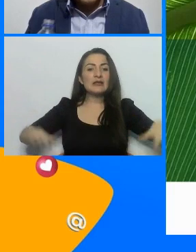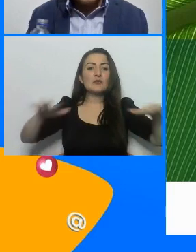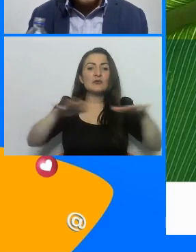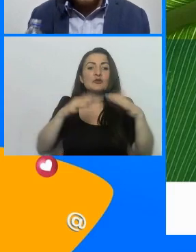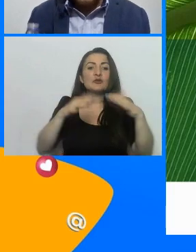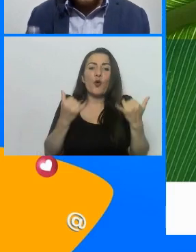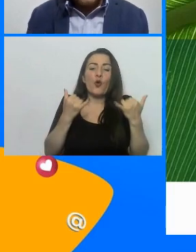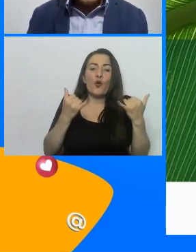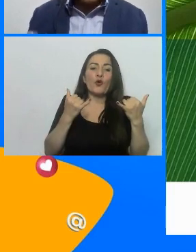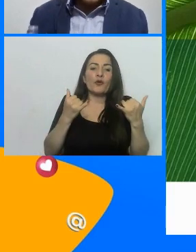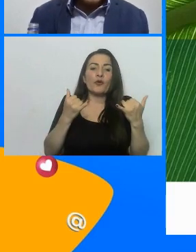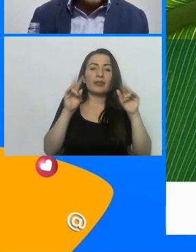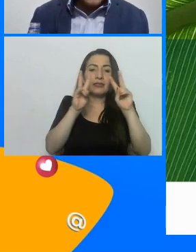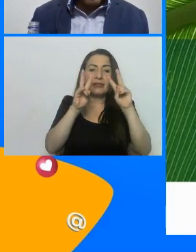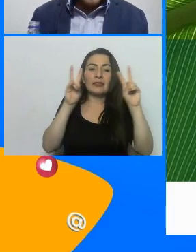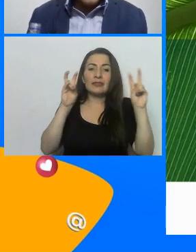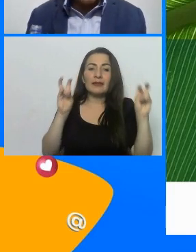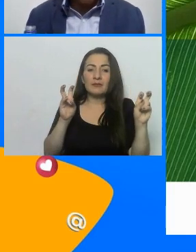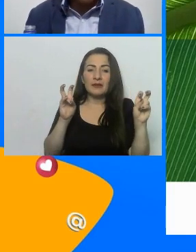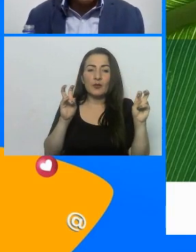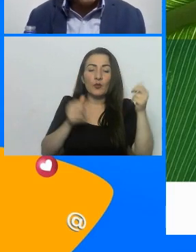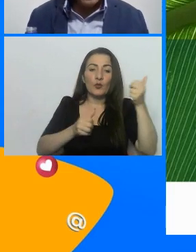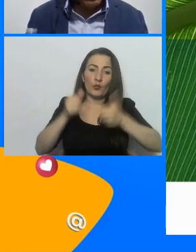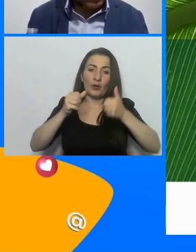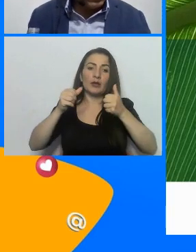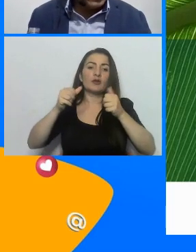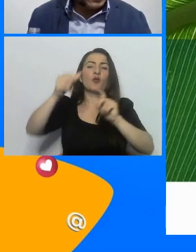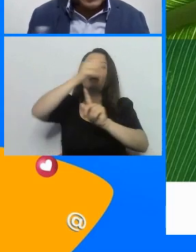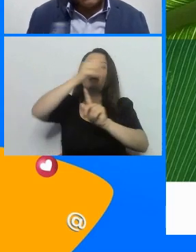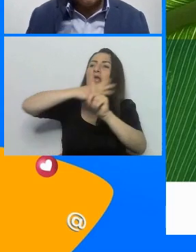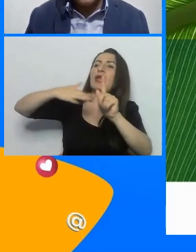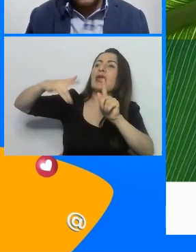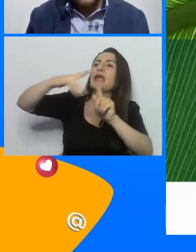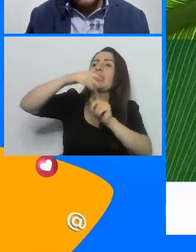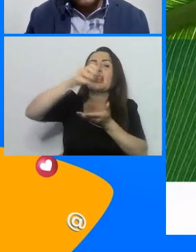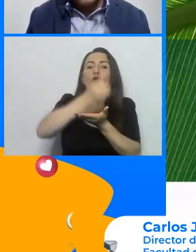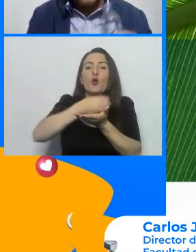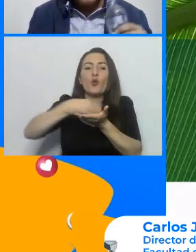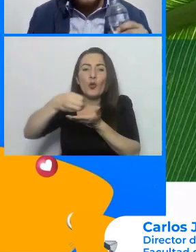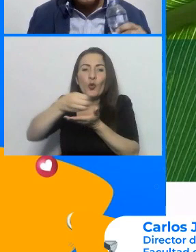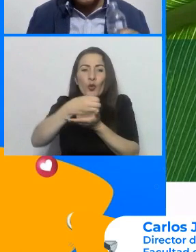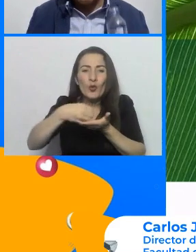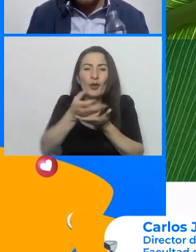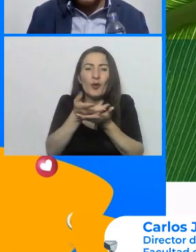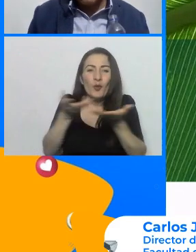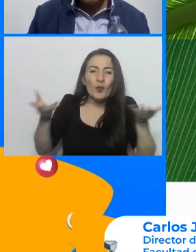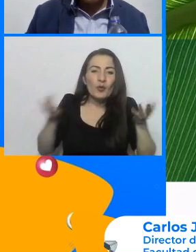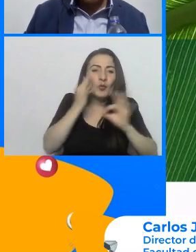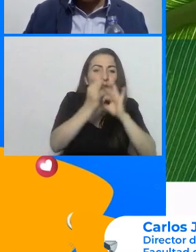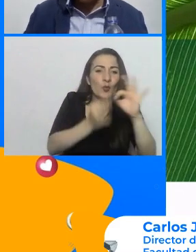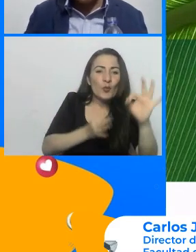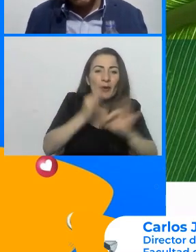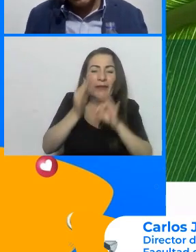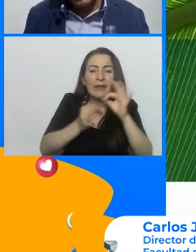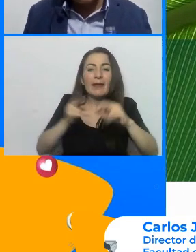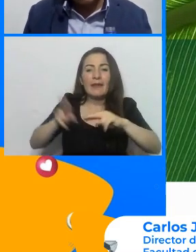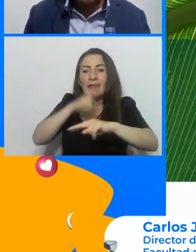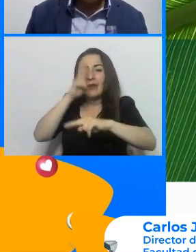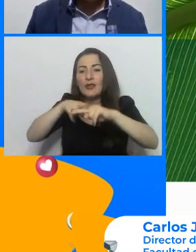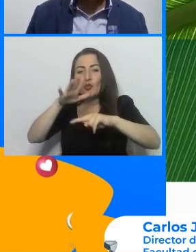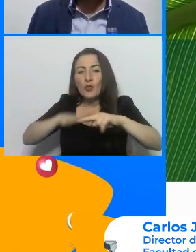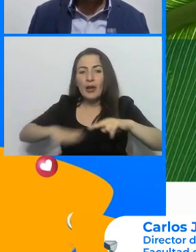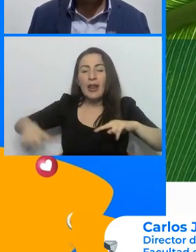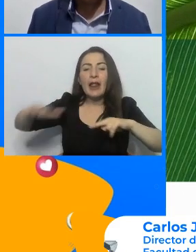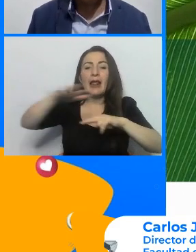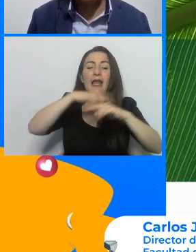el tema es de ecología, ¿no? Pero teniendo en cuenta que estamos hablando con chicos de los